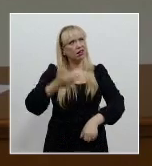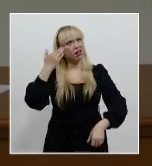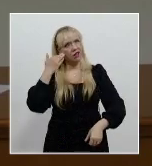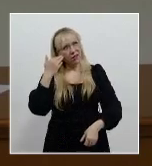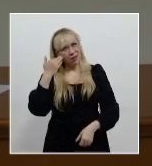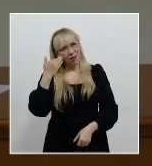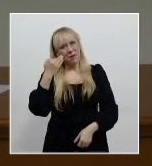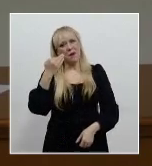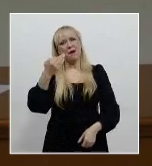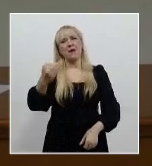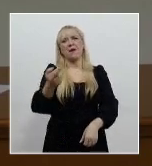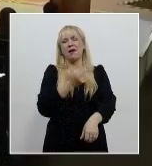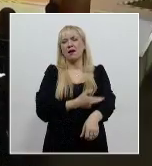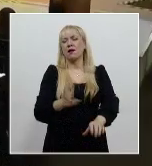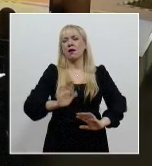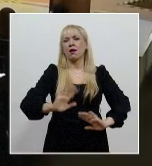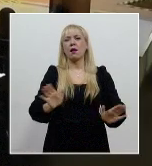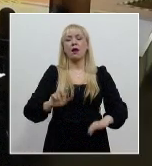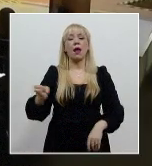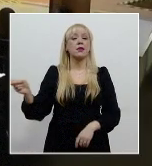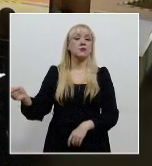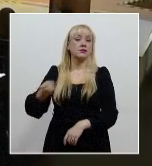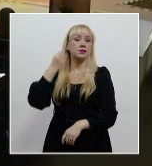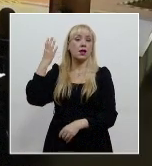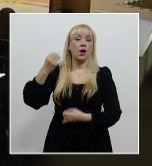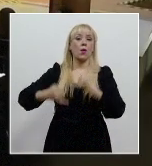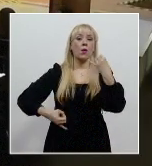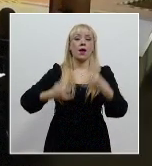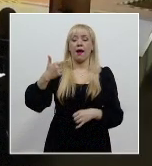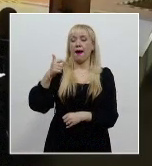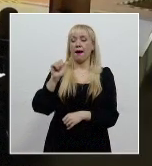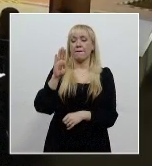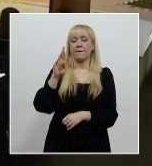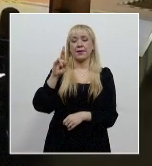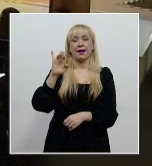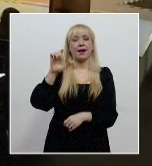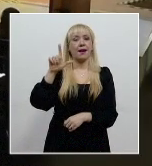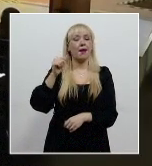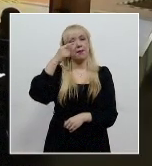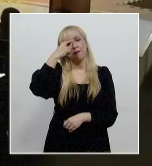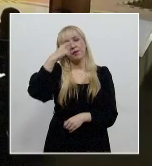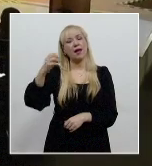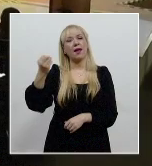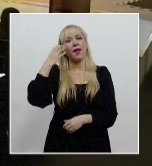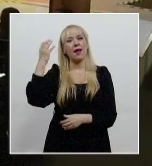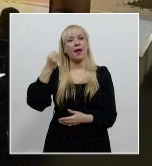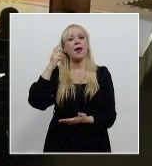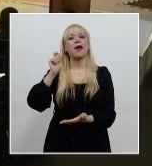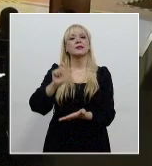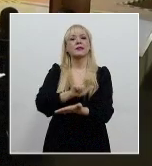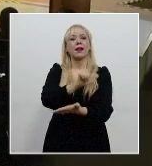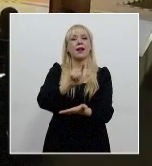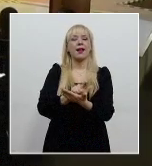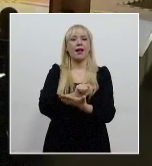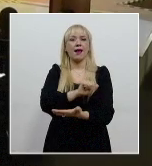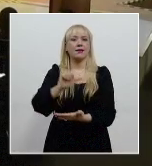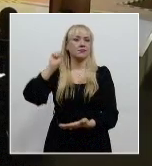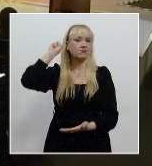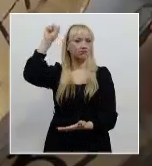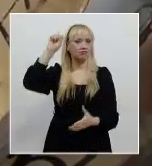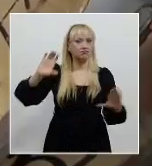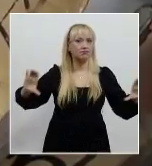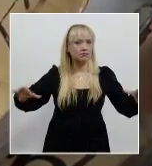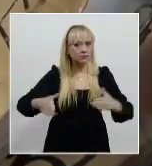Gabriela Zambrano al participar en la última sesión del Seminario de Derecho Colectivo que organizó el Consejo de la Judicatura